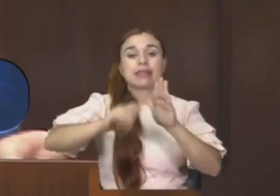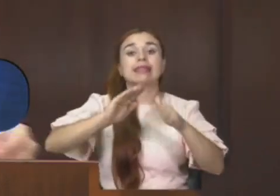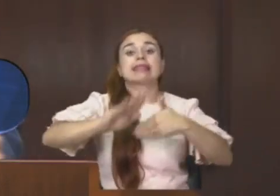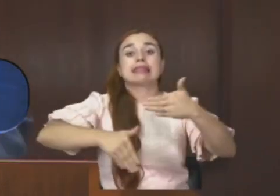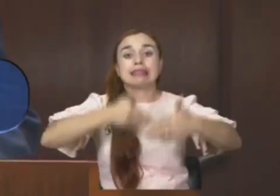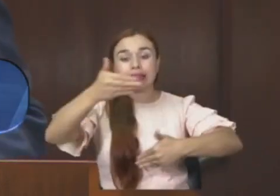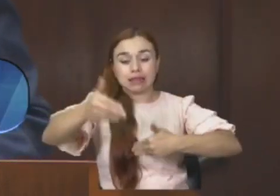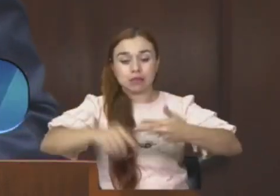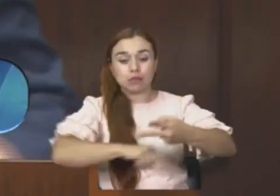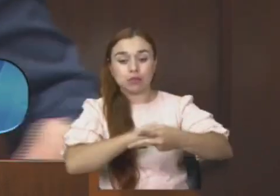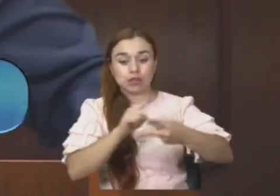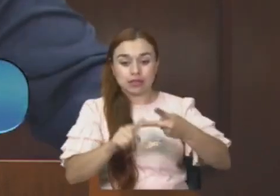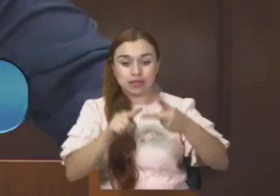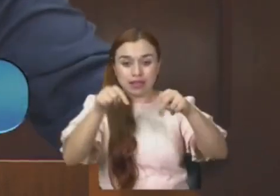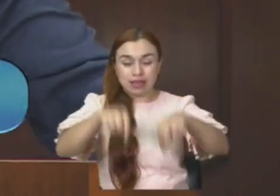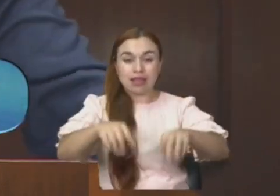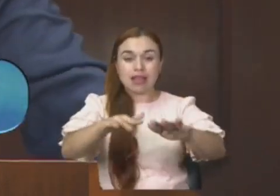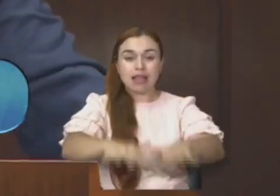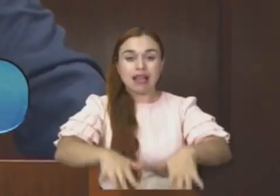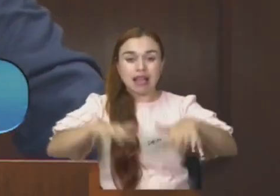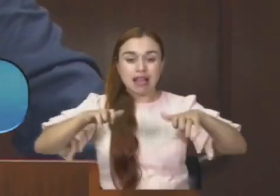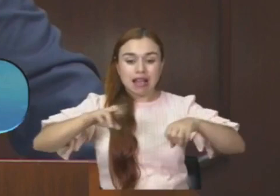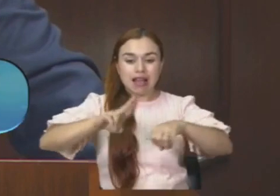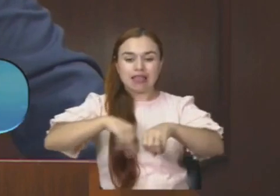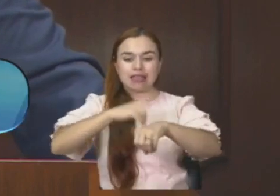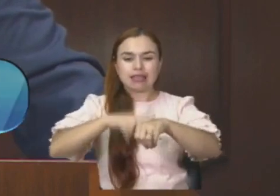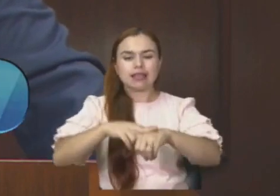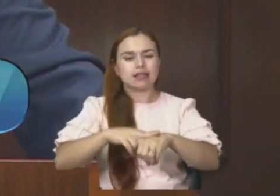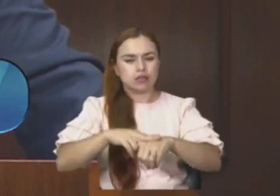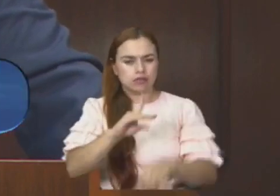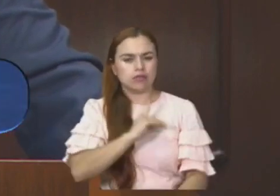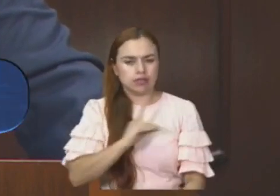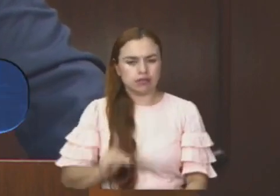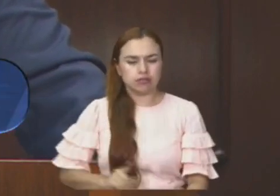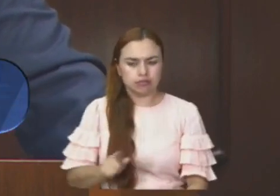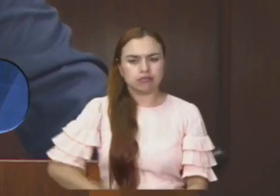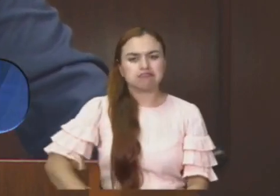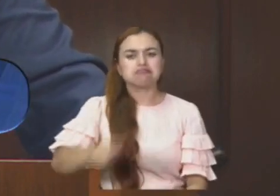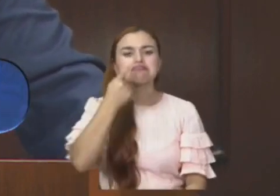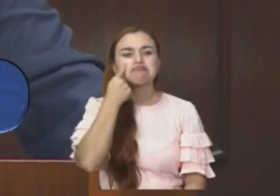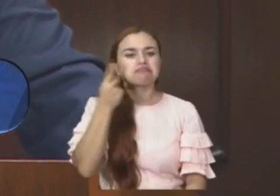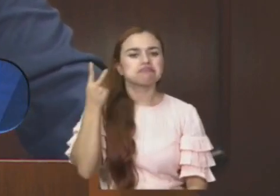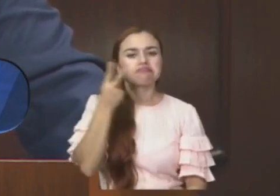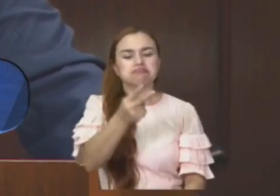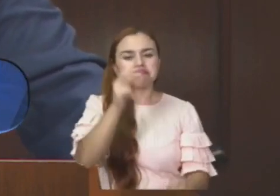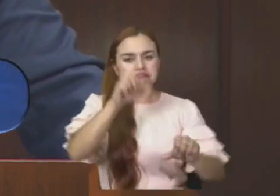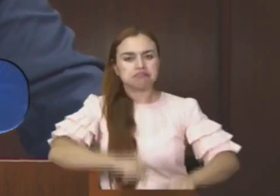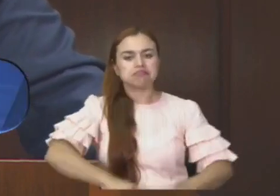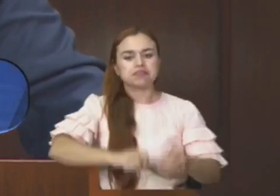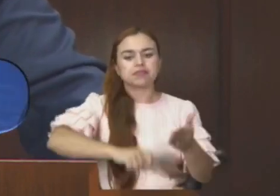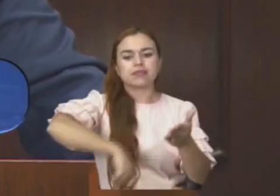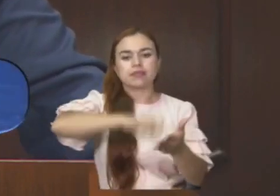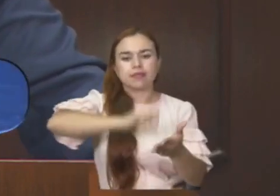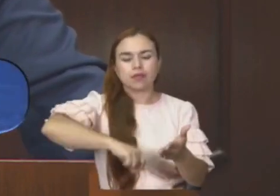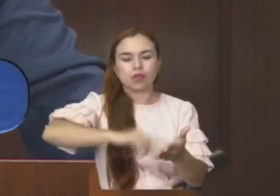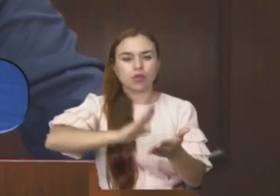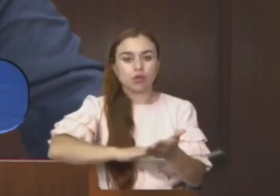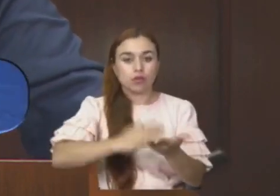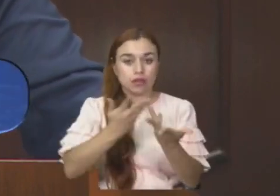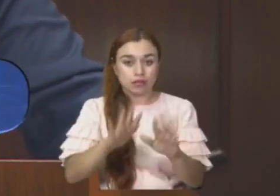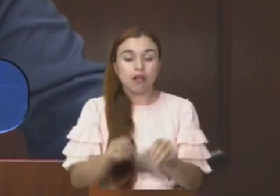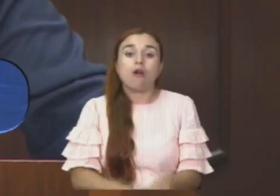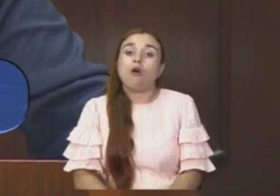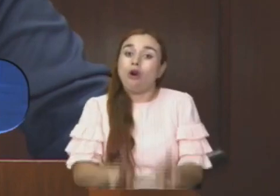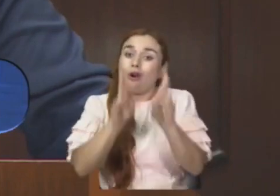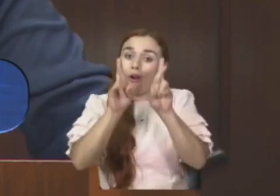de Diputados, donde esperamos, en ambos casos, se logre dar un amplio debate